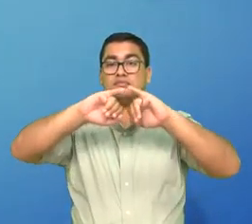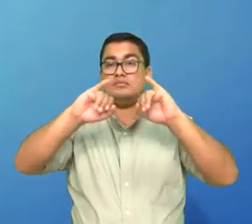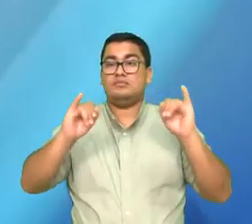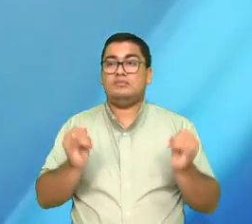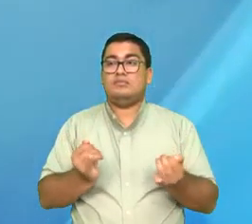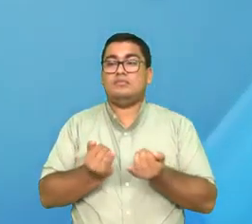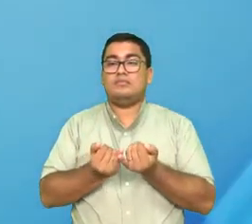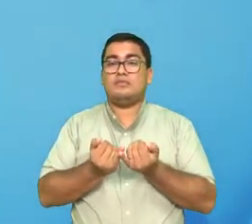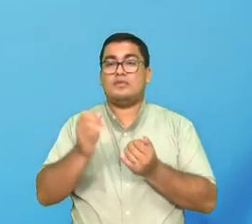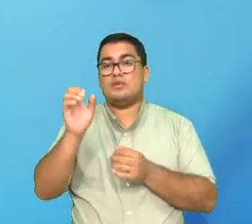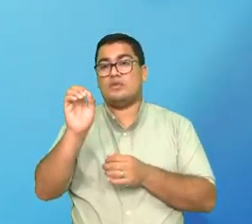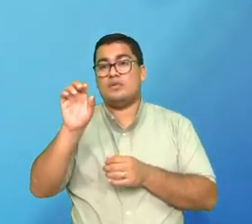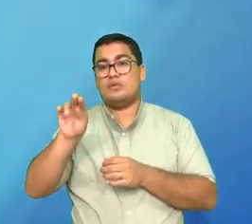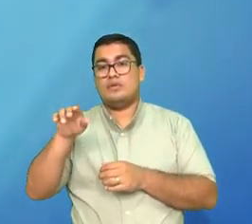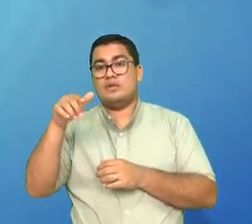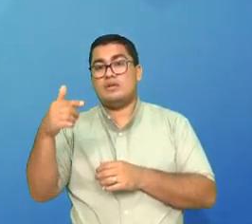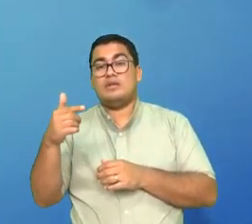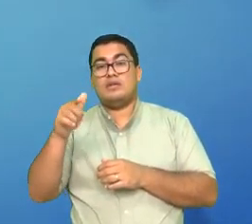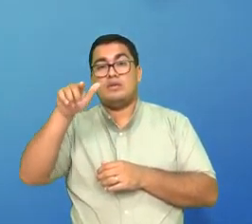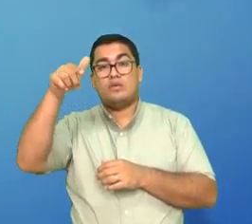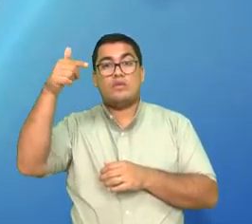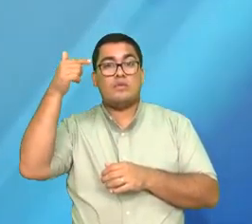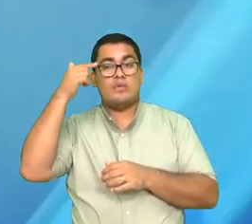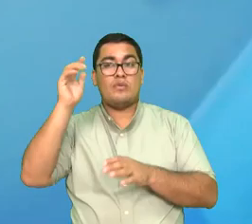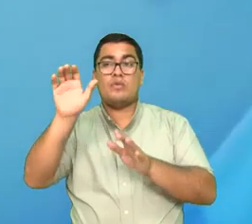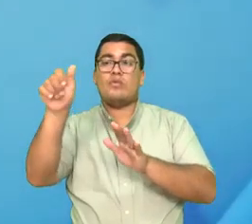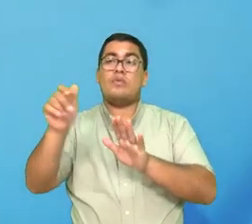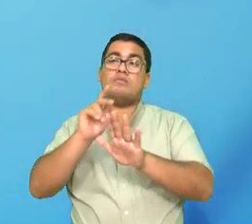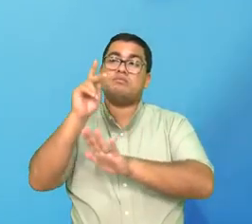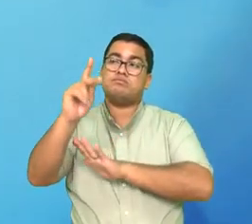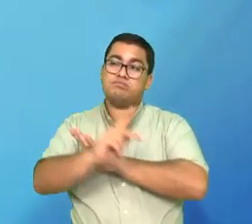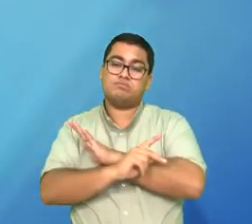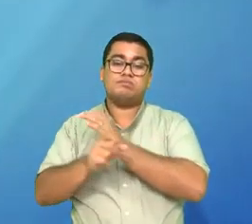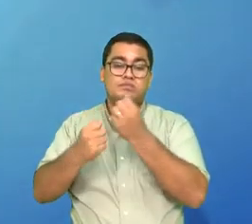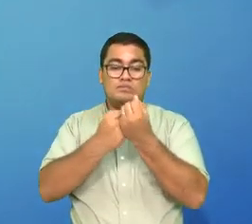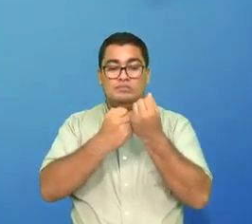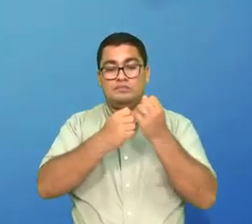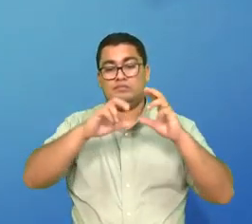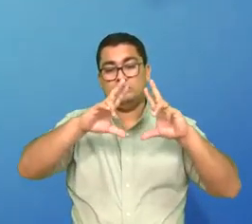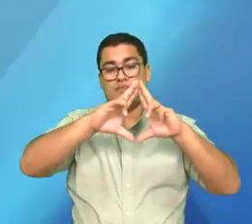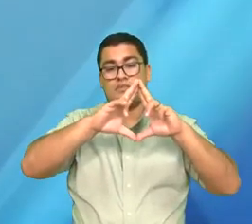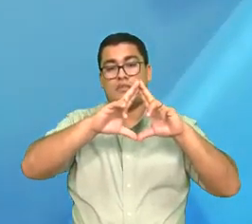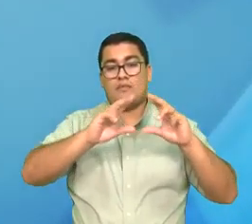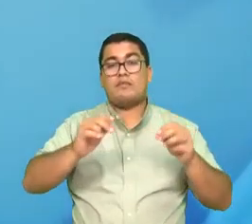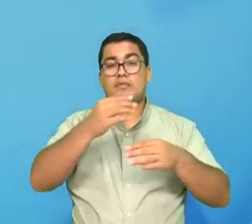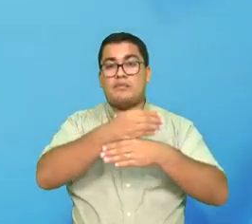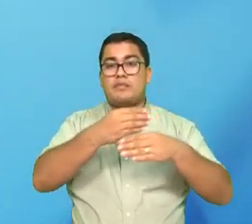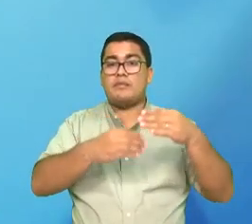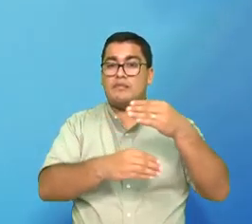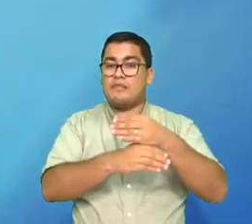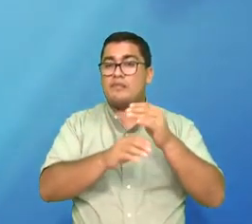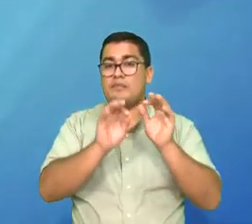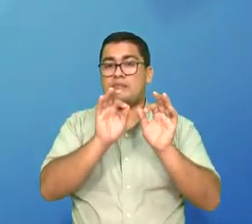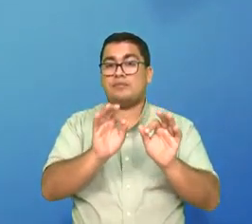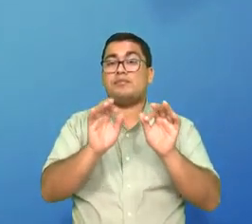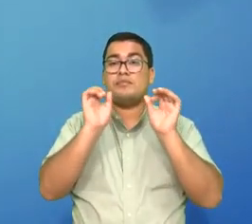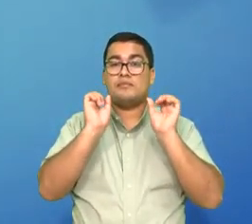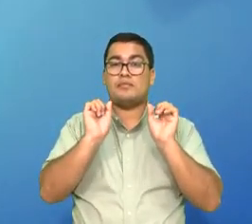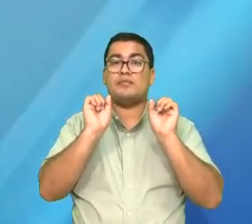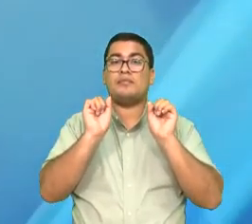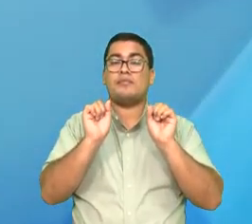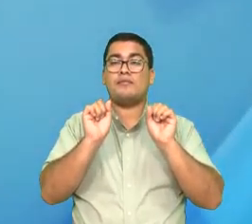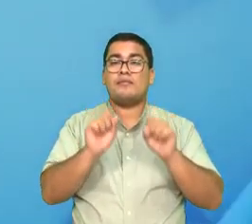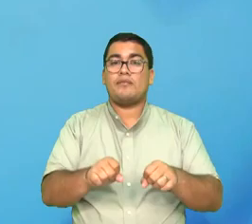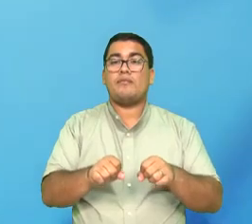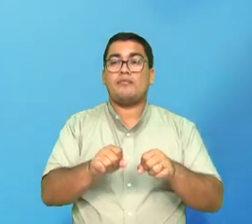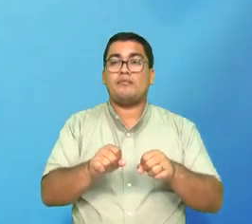internacional a organismos, a gobiernos amigos, para respaldarnos, para garantizar